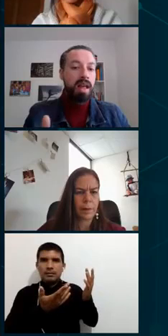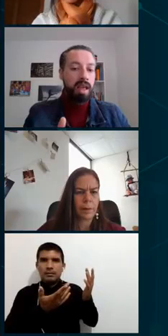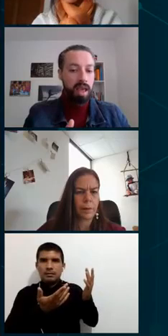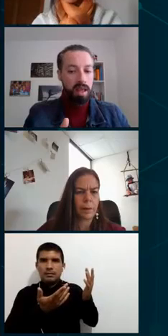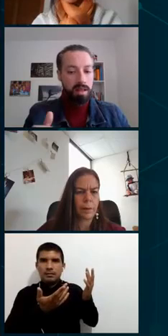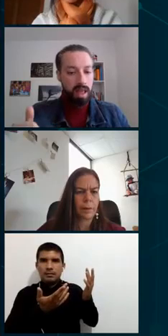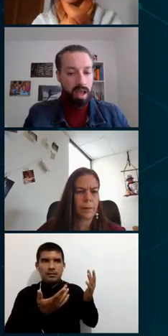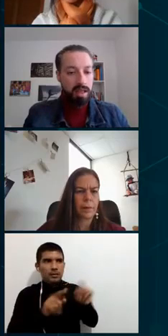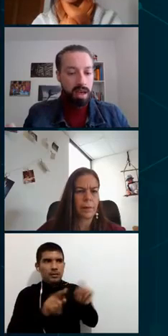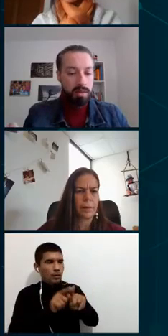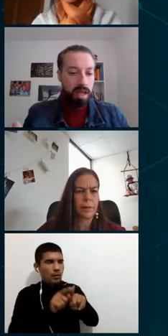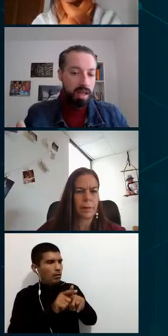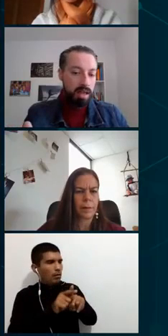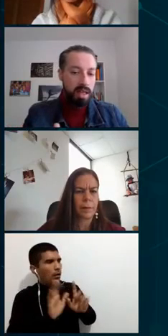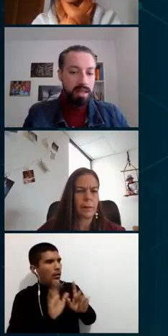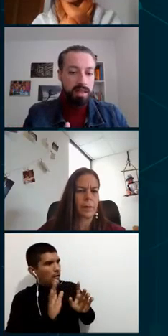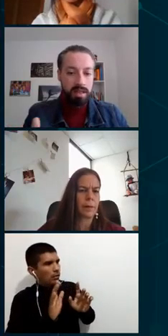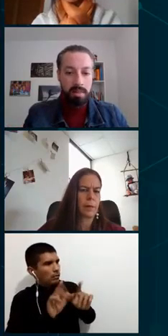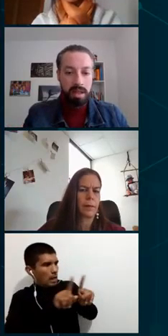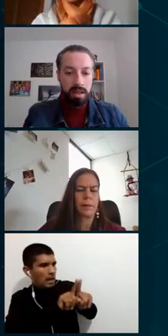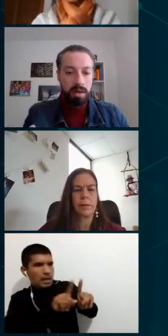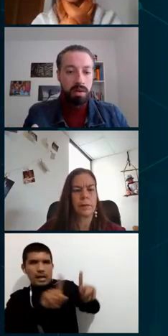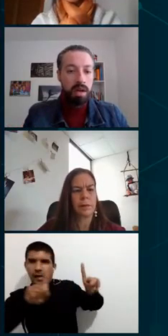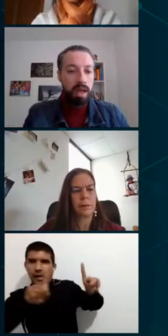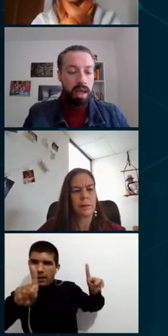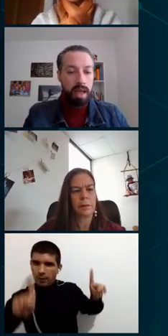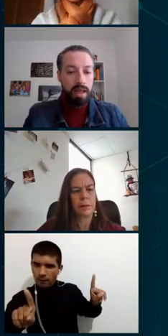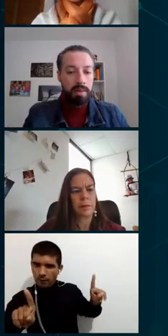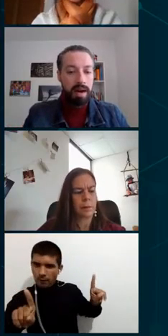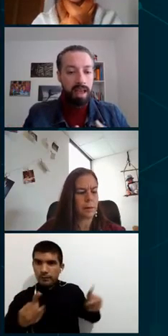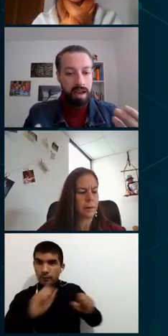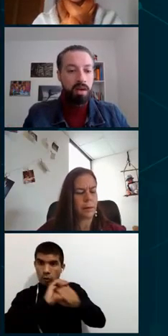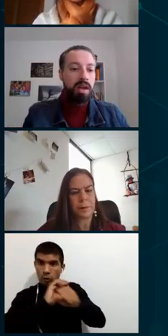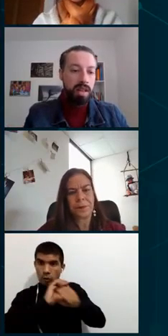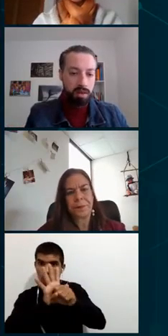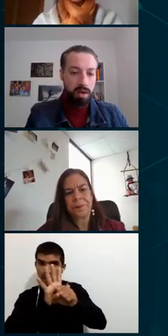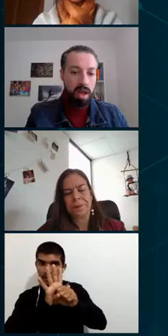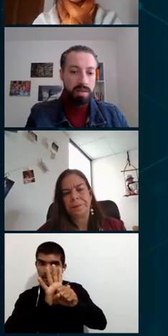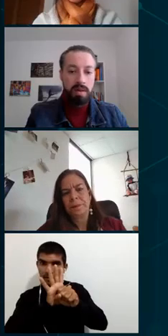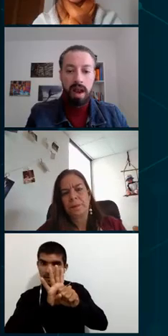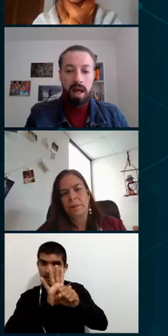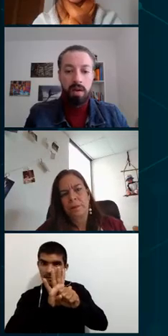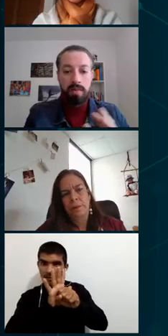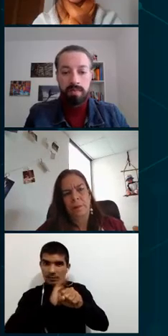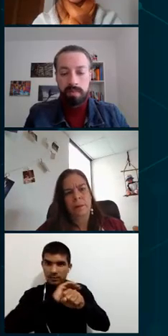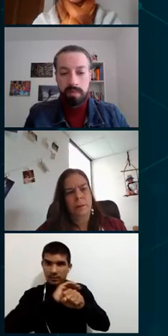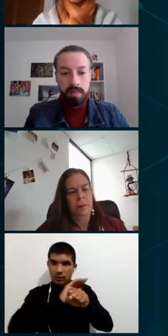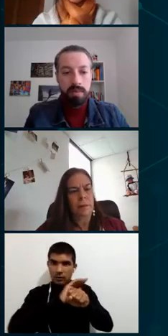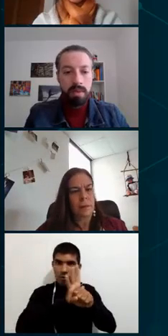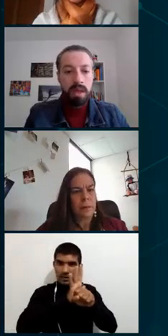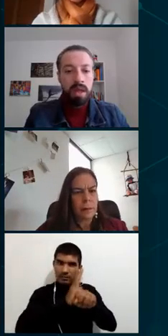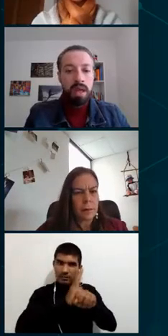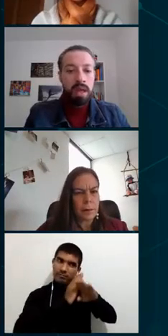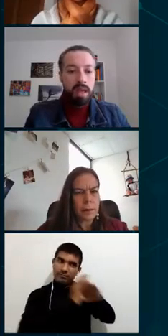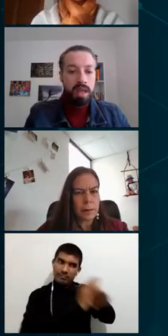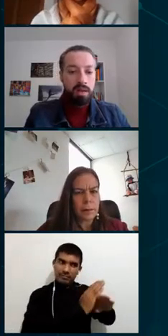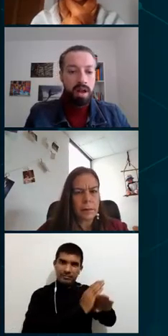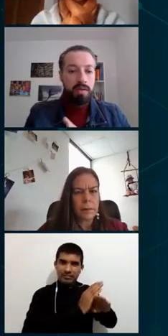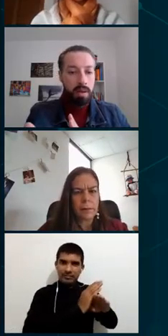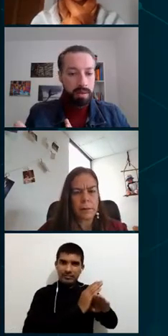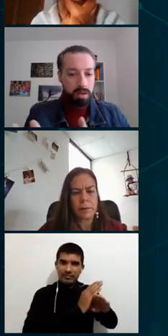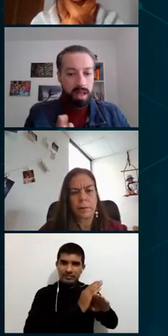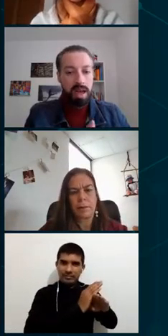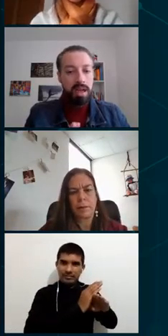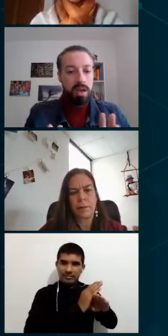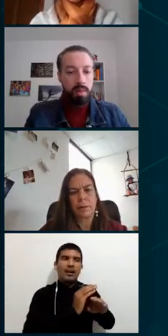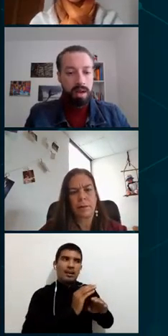adecuada, que tengan, digamos, que ese distanciamiento requerido que tanto hemos hablado y de